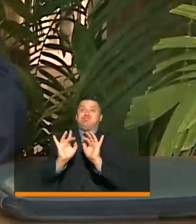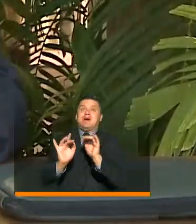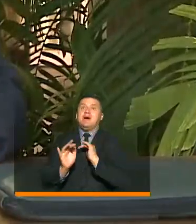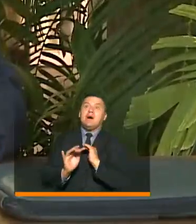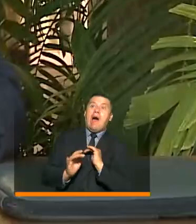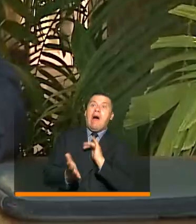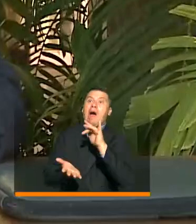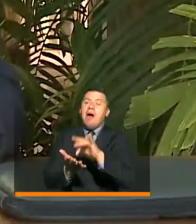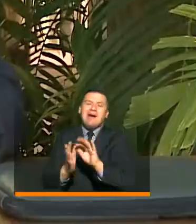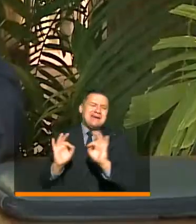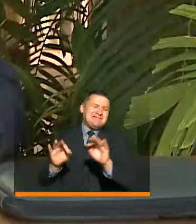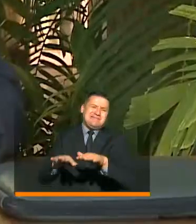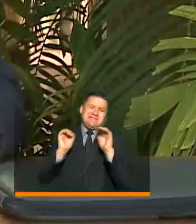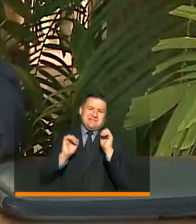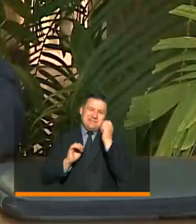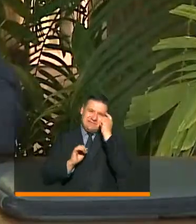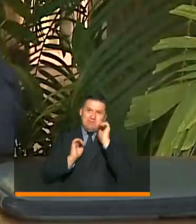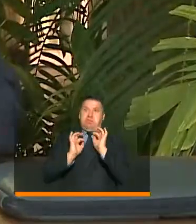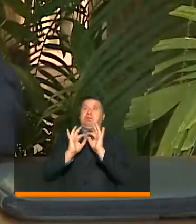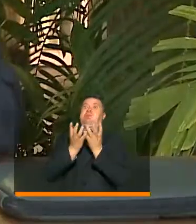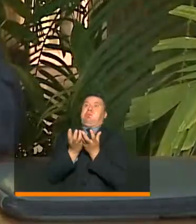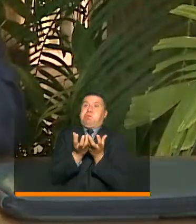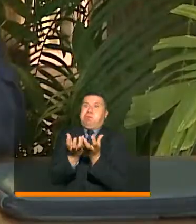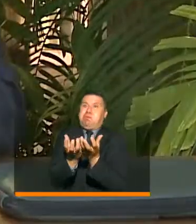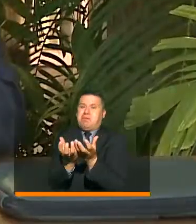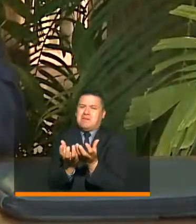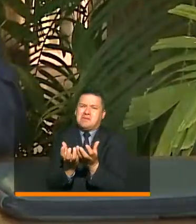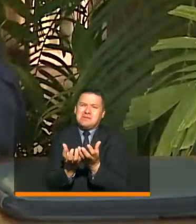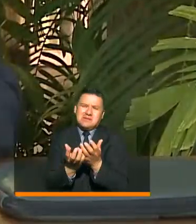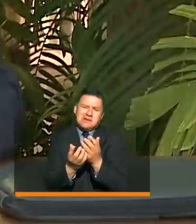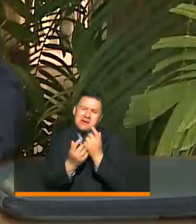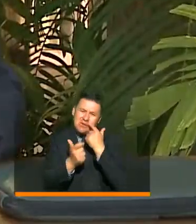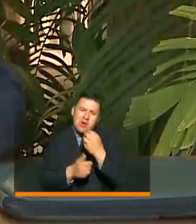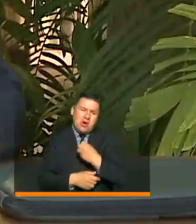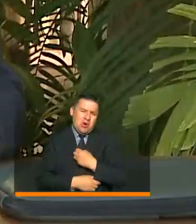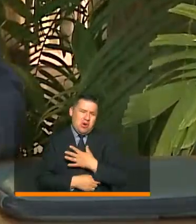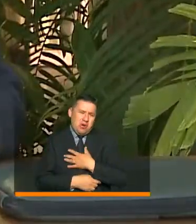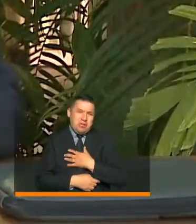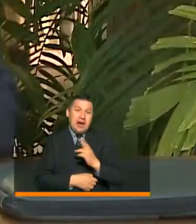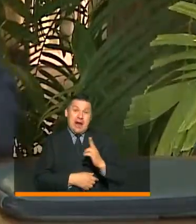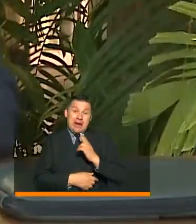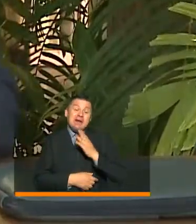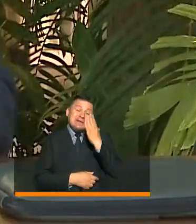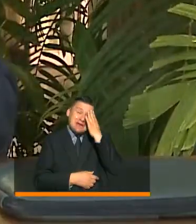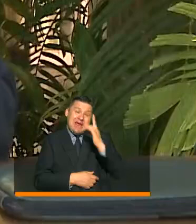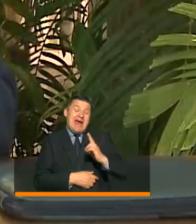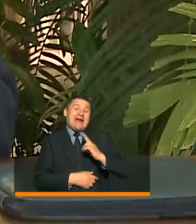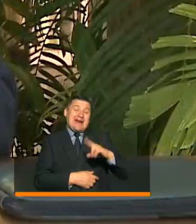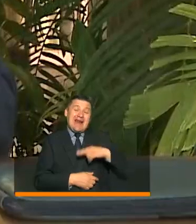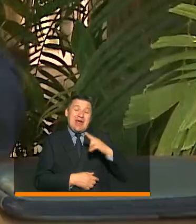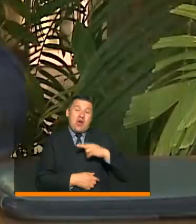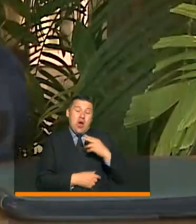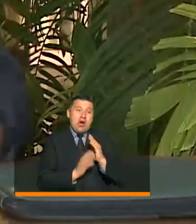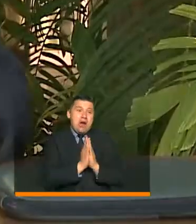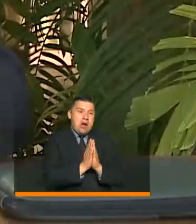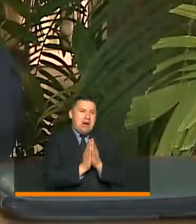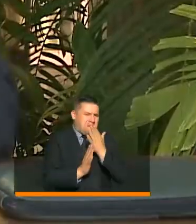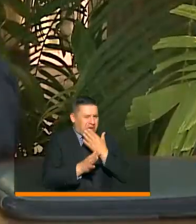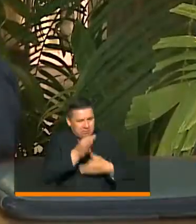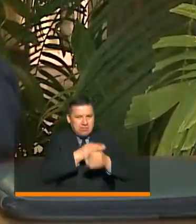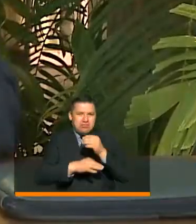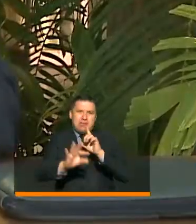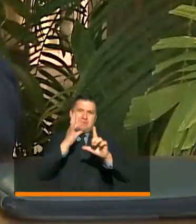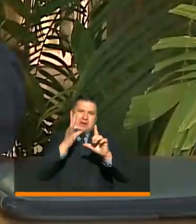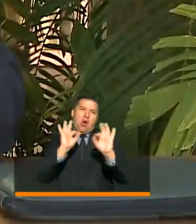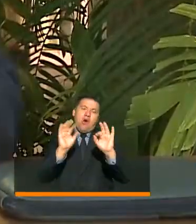evitar todos los temas asociados a aglomeraciones. Creo que es una buena oportunidad, los eventos religiosos, creo que la virtualidad, la